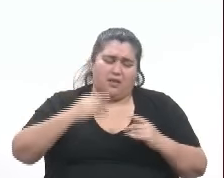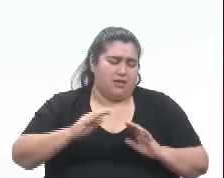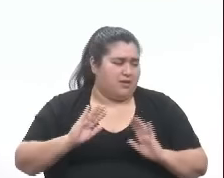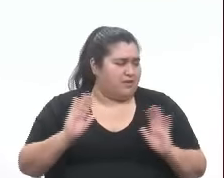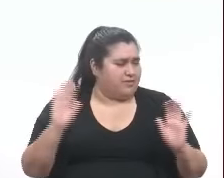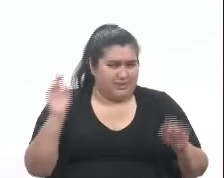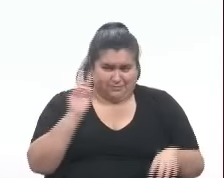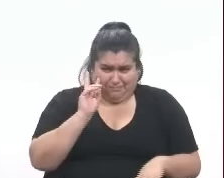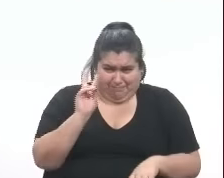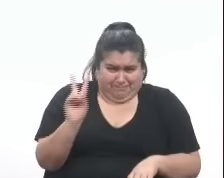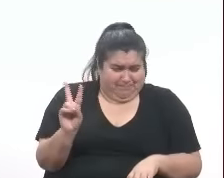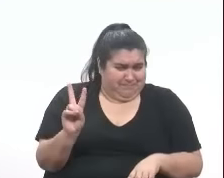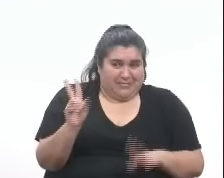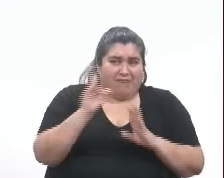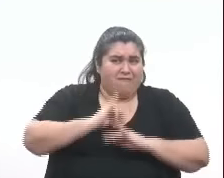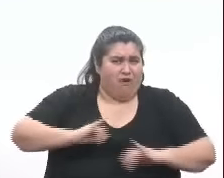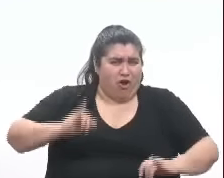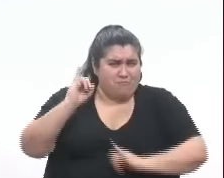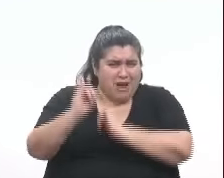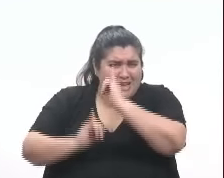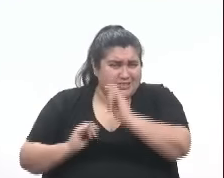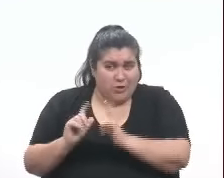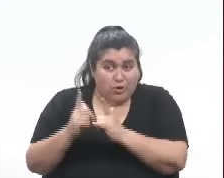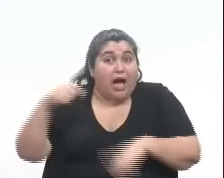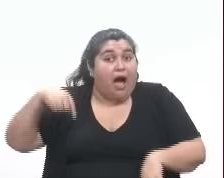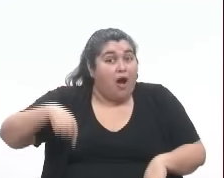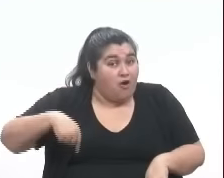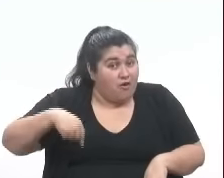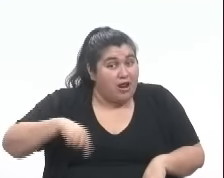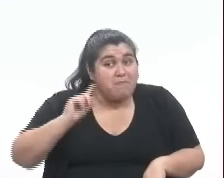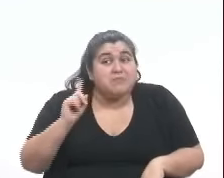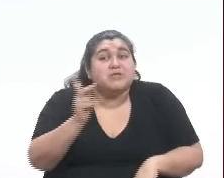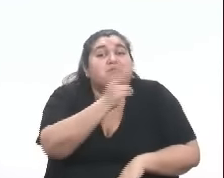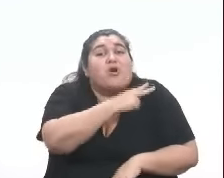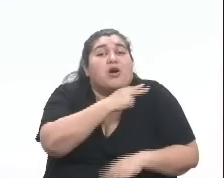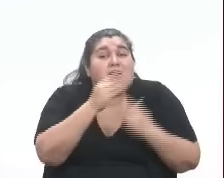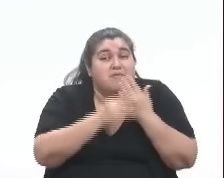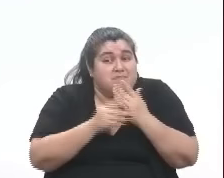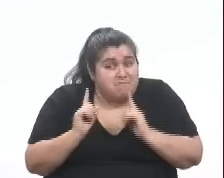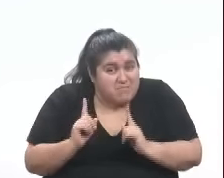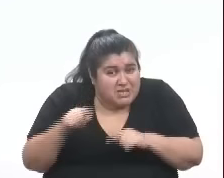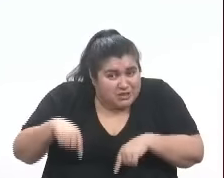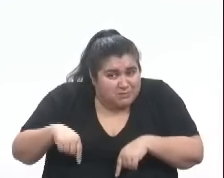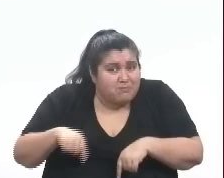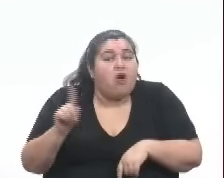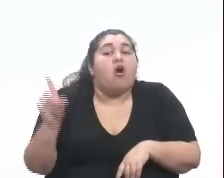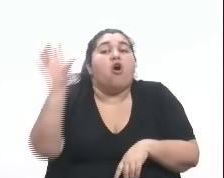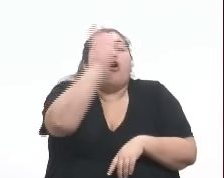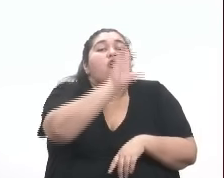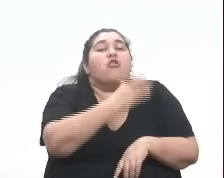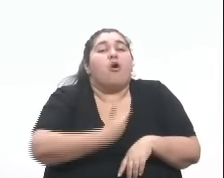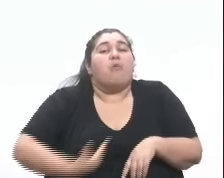Estaba totalmente desinformado. El actual jefe de gabinete, que es el encargado de mentirle a los gobernadores.